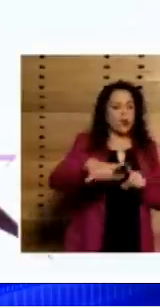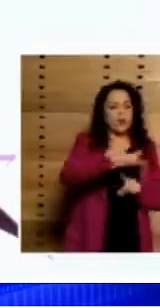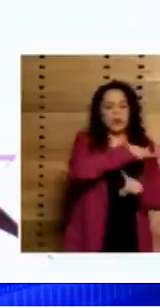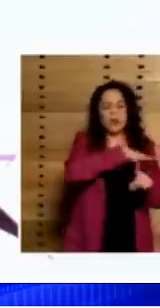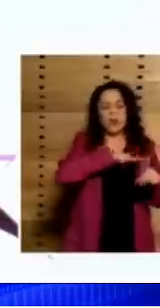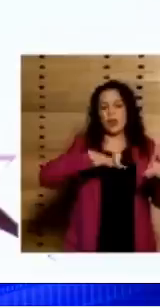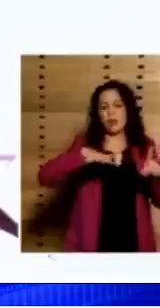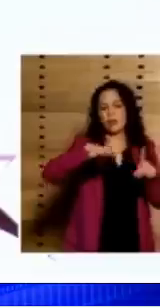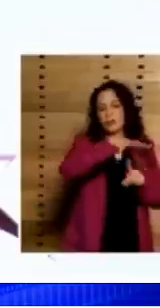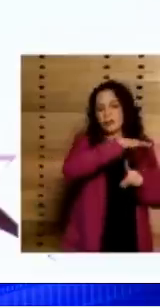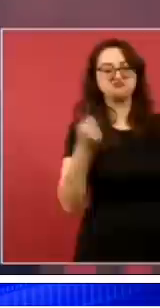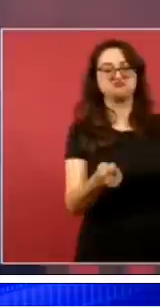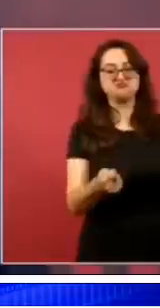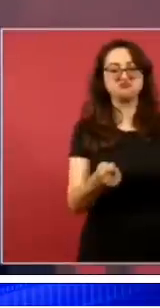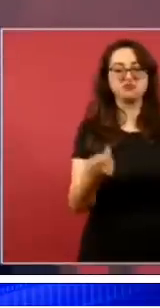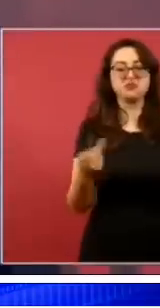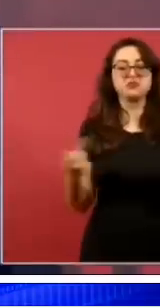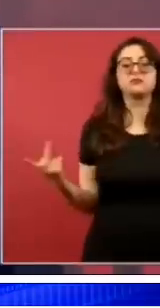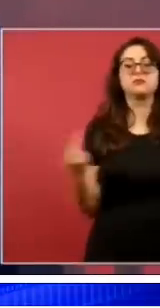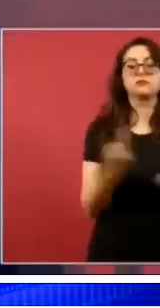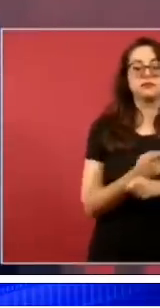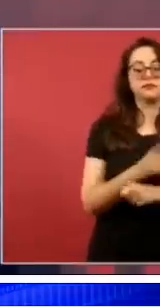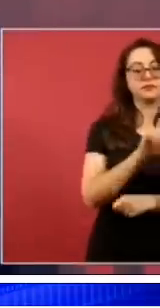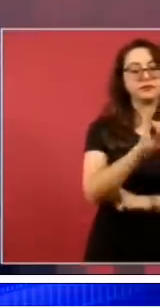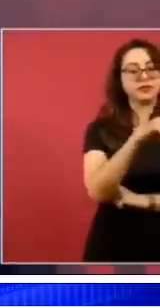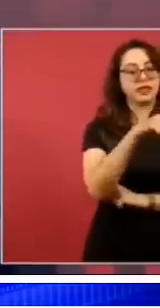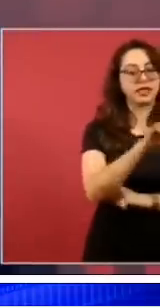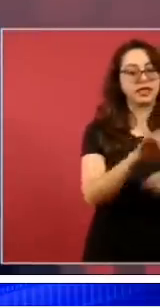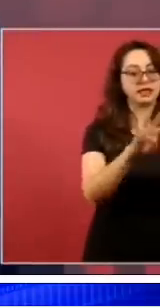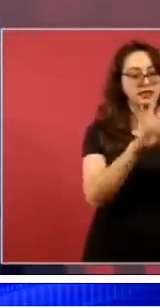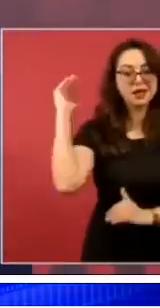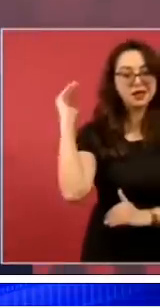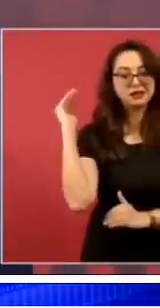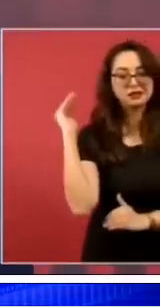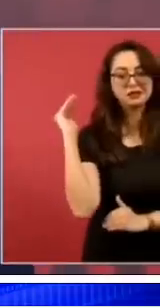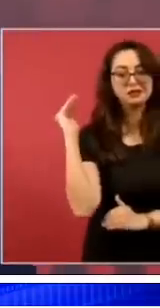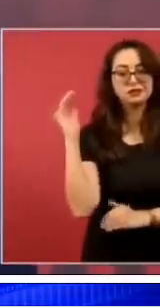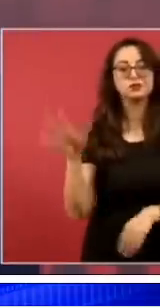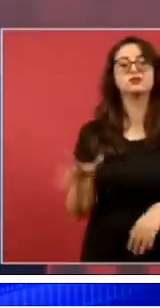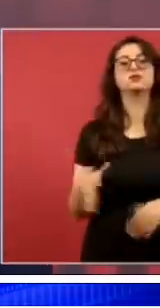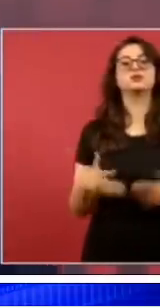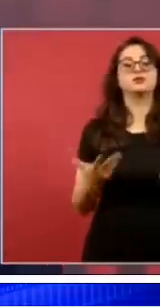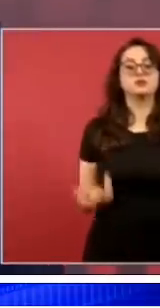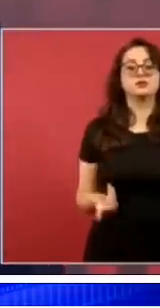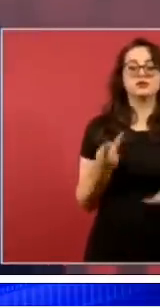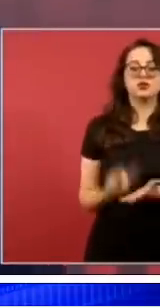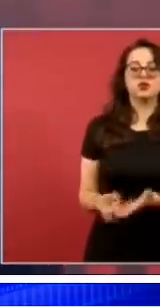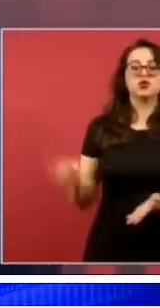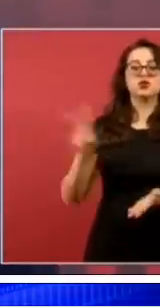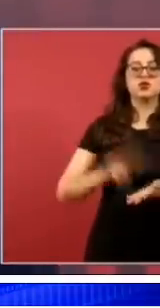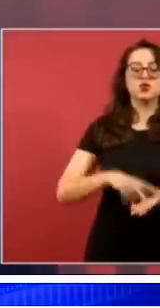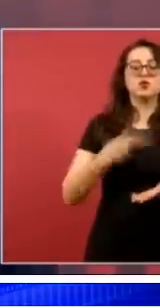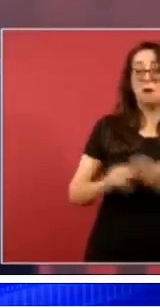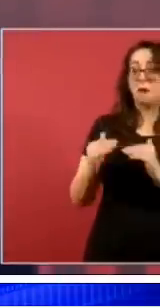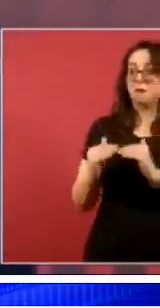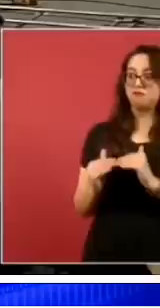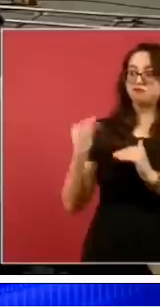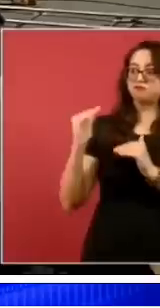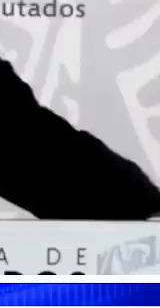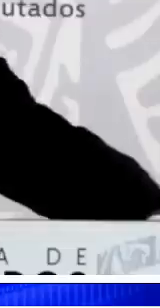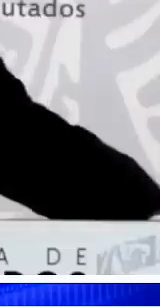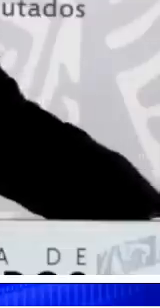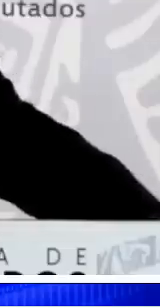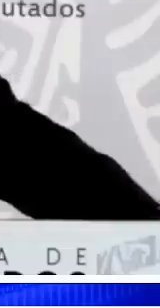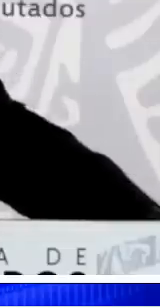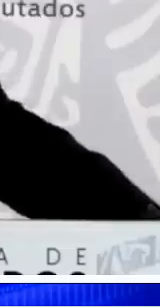respondió de esto vamos a hablar además de la estrategia que ha impulsado el poder judicial para tratar de frenar el plan c del